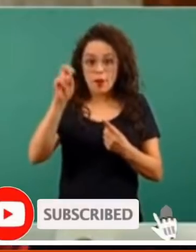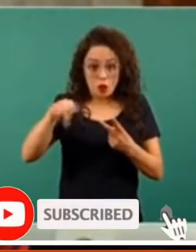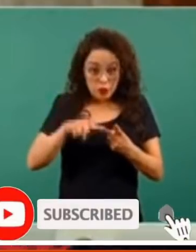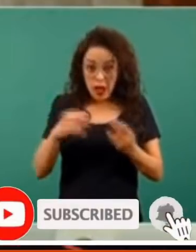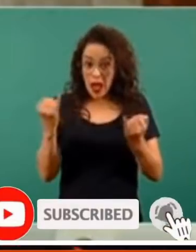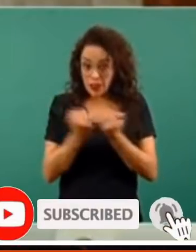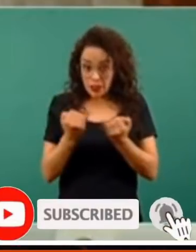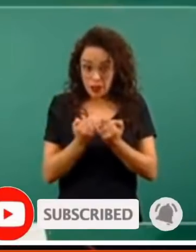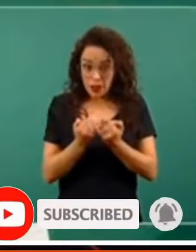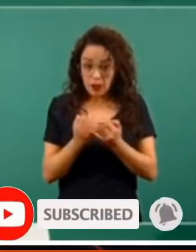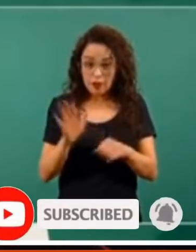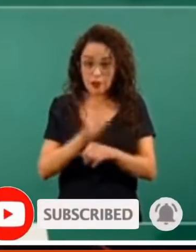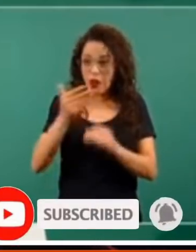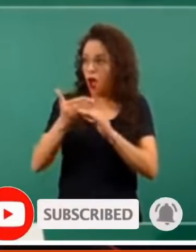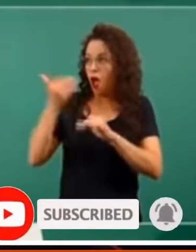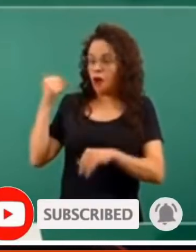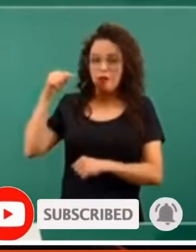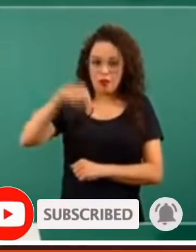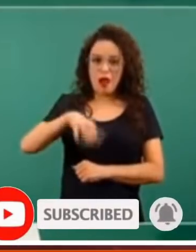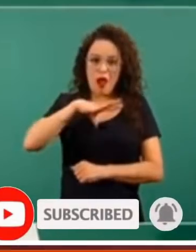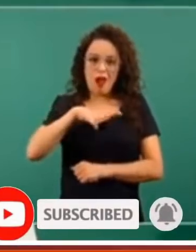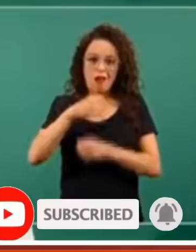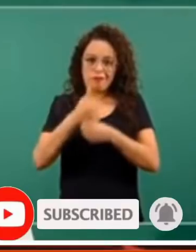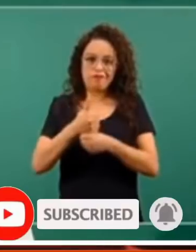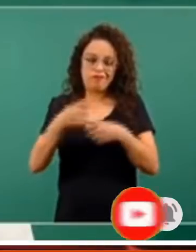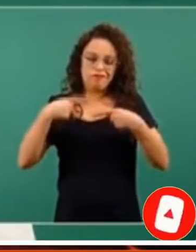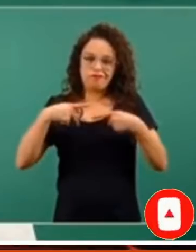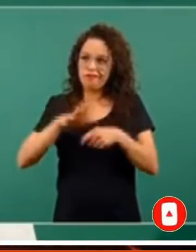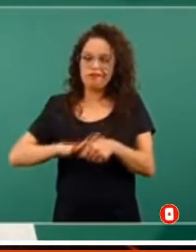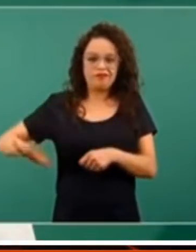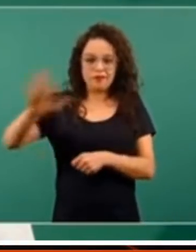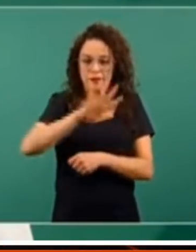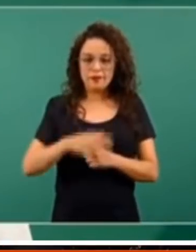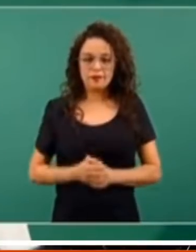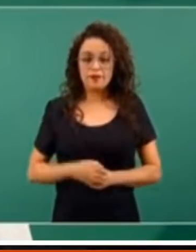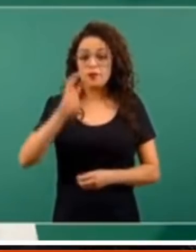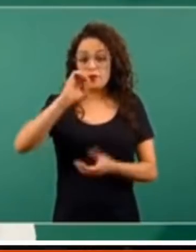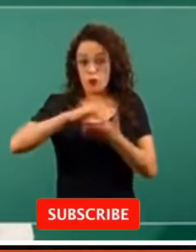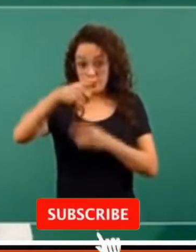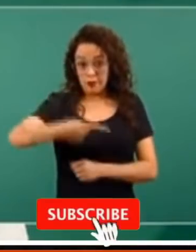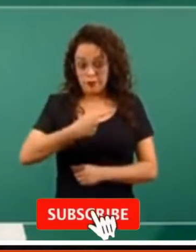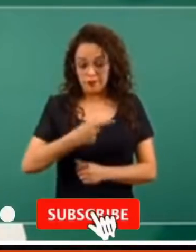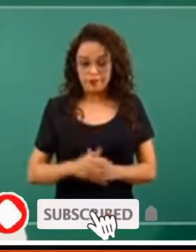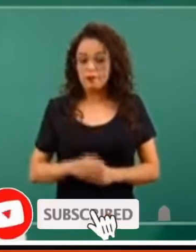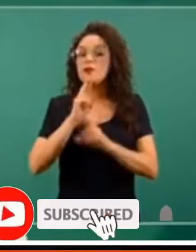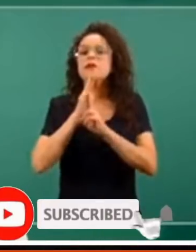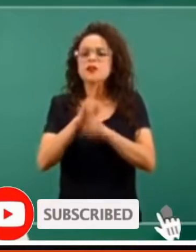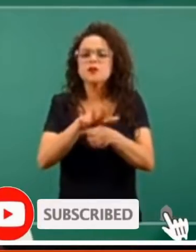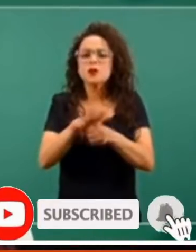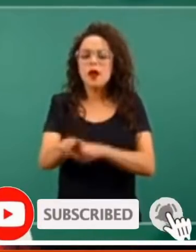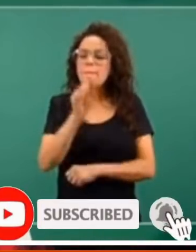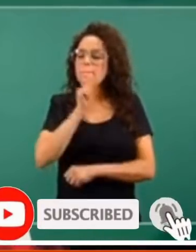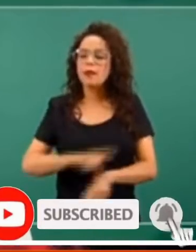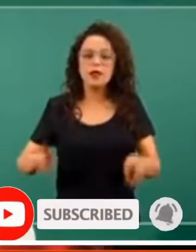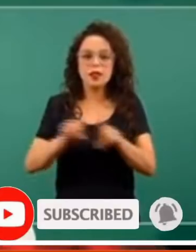humanidad en el mundo. Muchas gracias, Marco Antonio, por darle seguimiento a este planteamiento. La respuesta es la misma. Aún no se